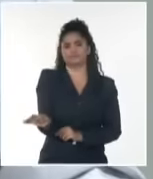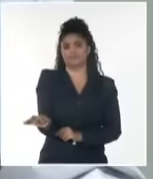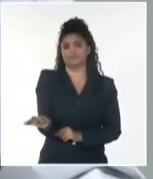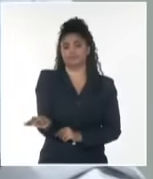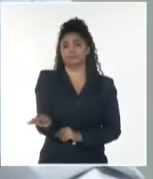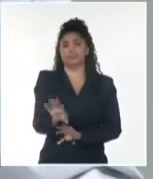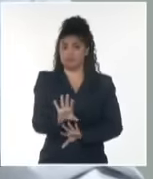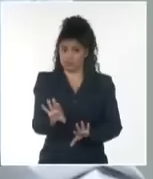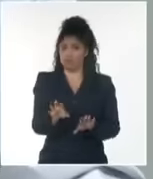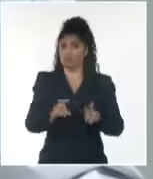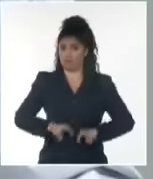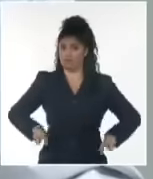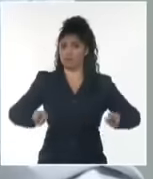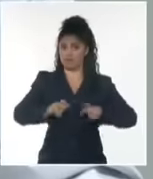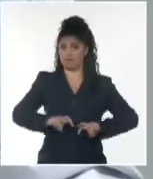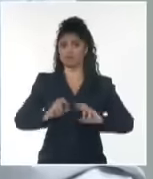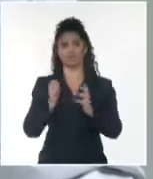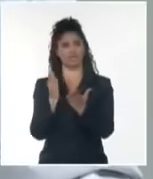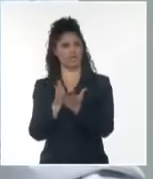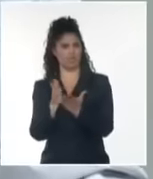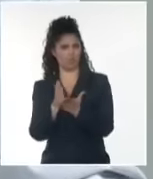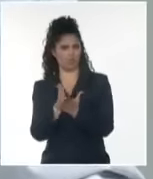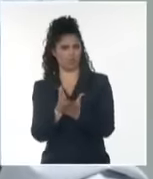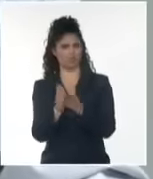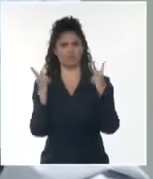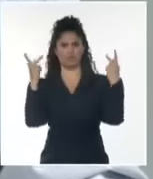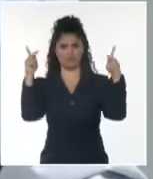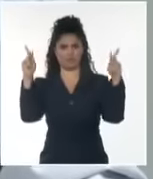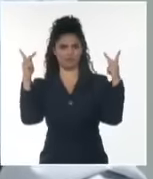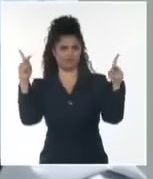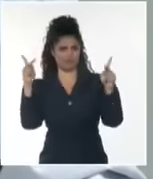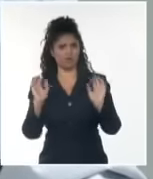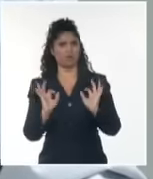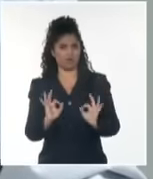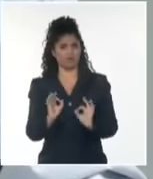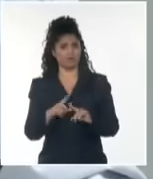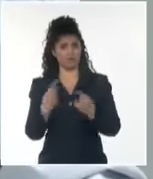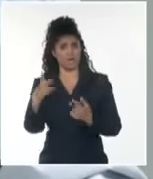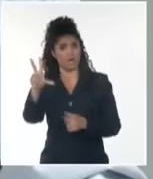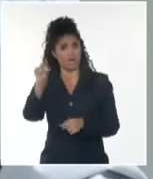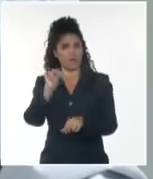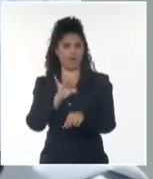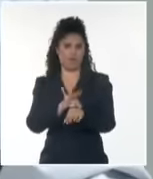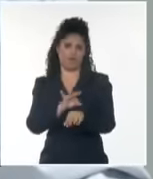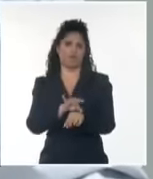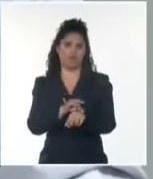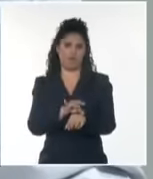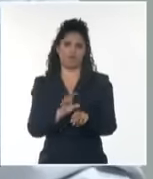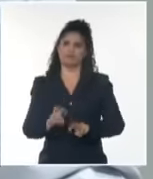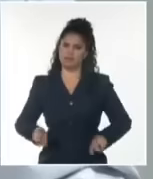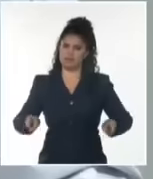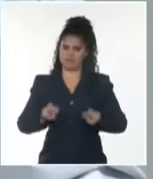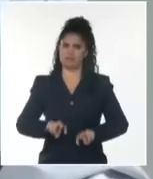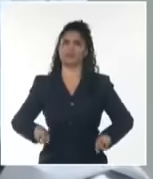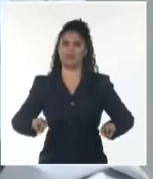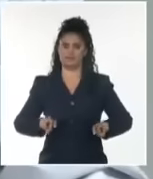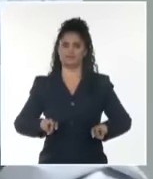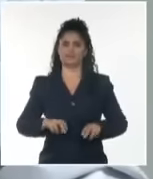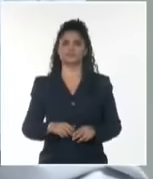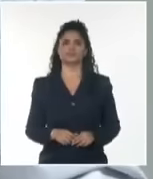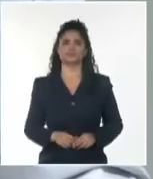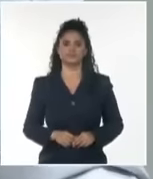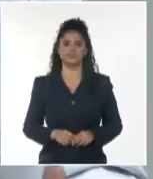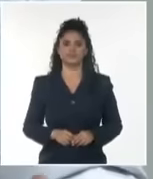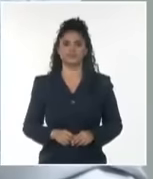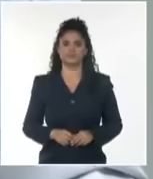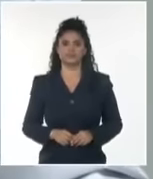vigilancia que se tiene montada normalmente en nuestro país. Y si a modo de resumen